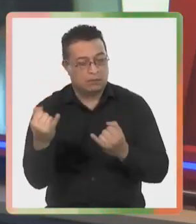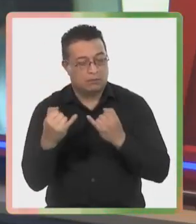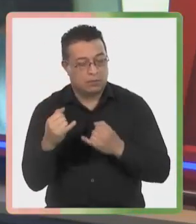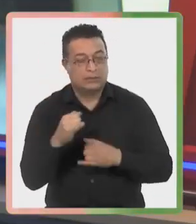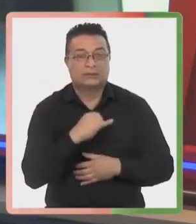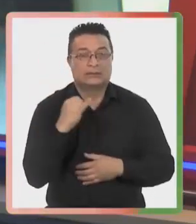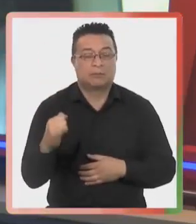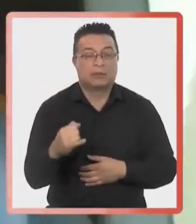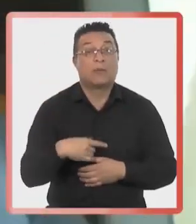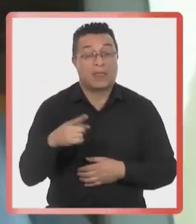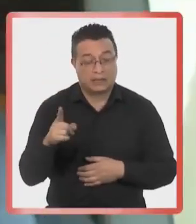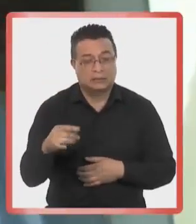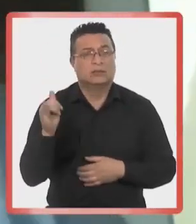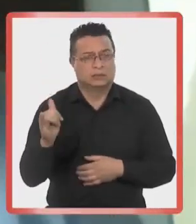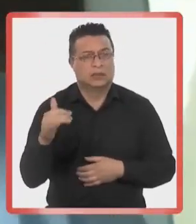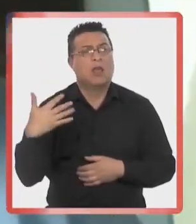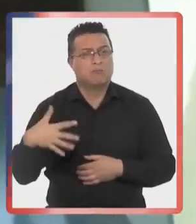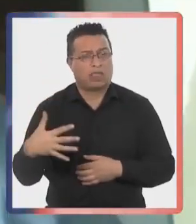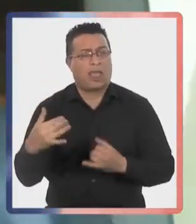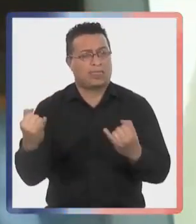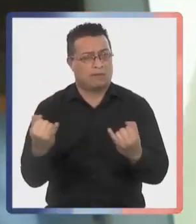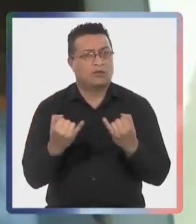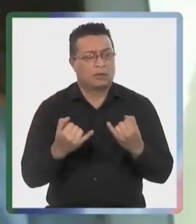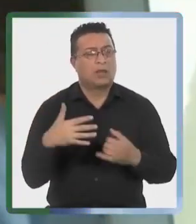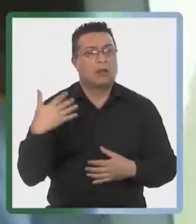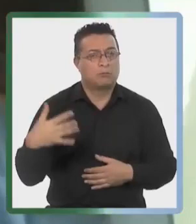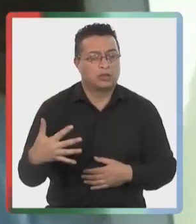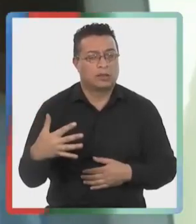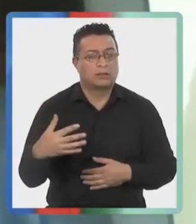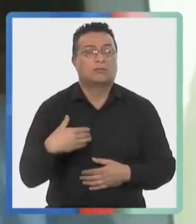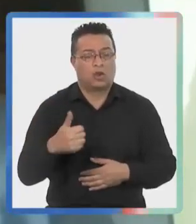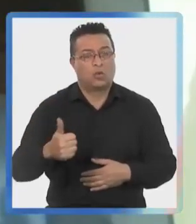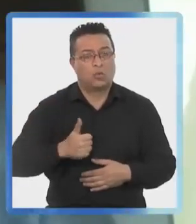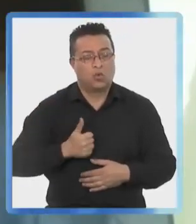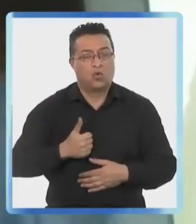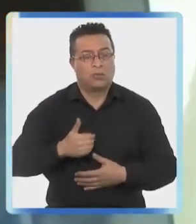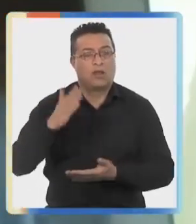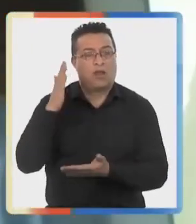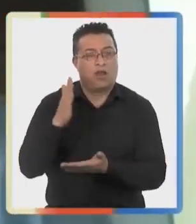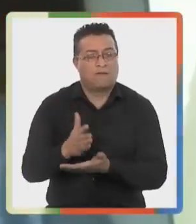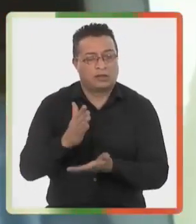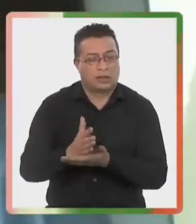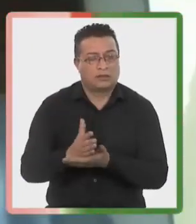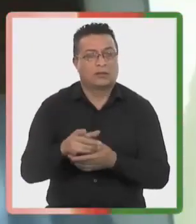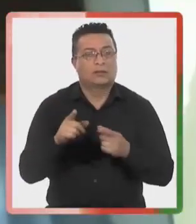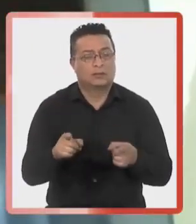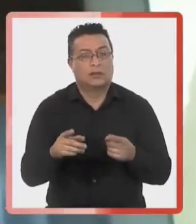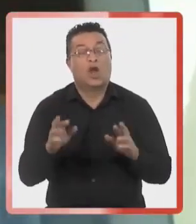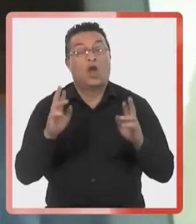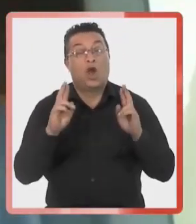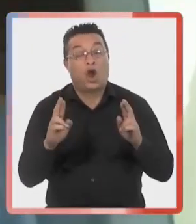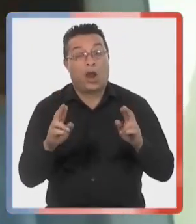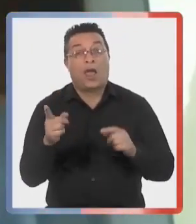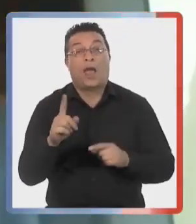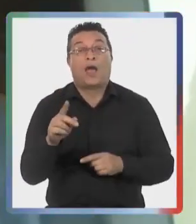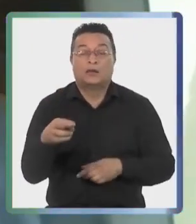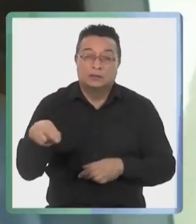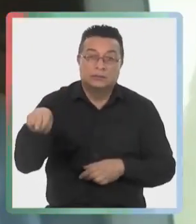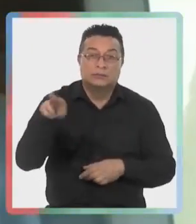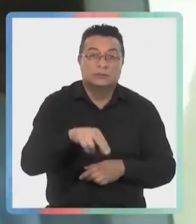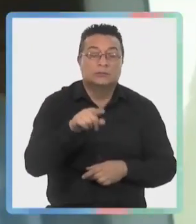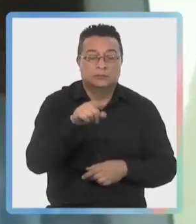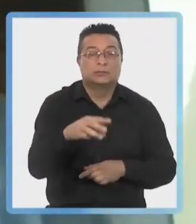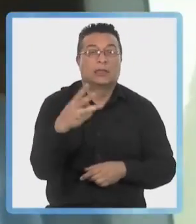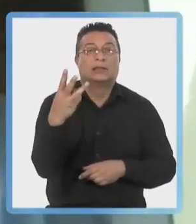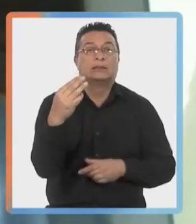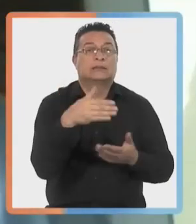a informarnos siempre. Es muy importante informarse, cumplir con la obligatoriedad de ir a votar, digamos. Ojalá nos repitamos la